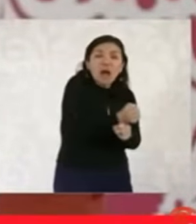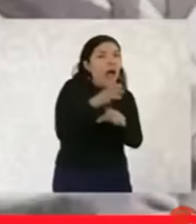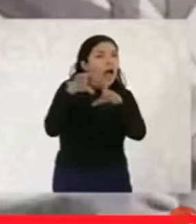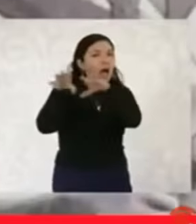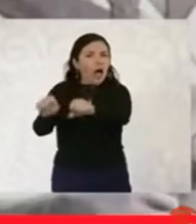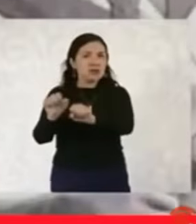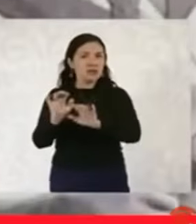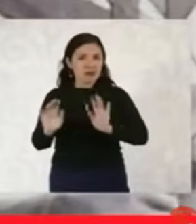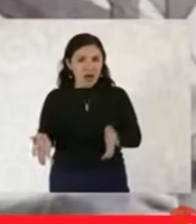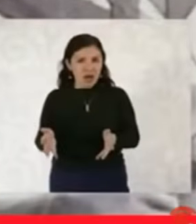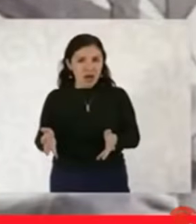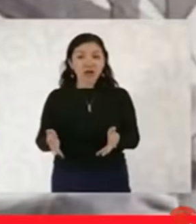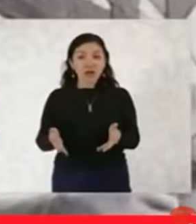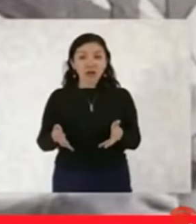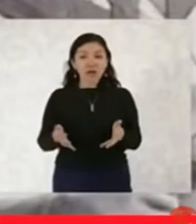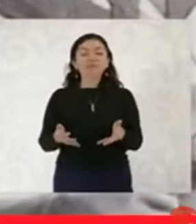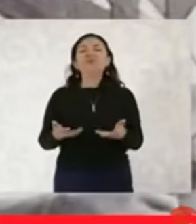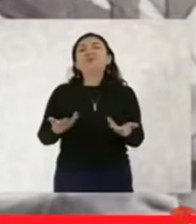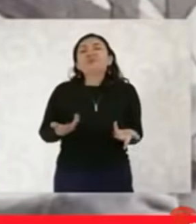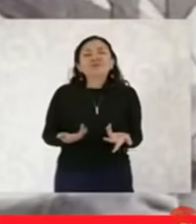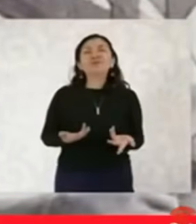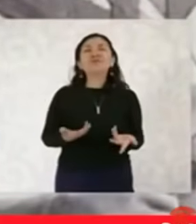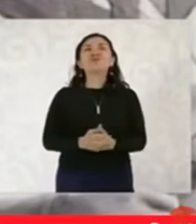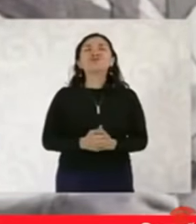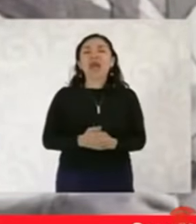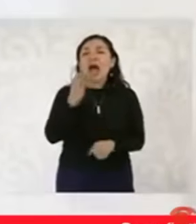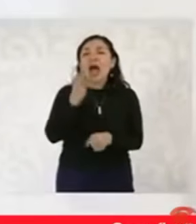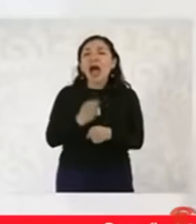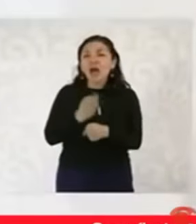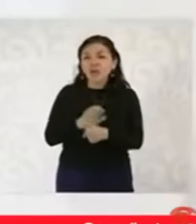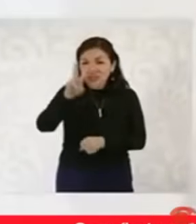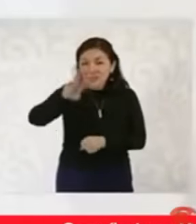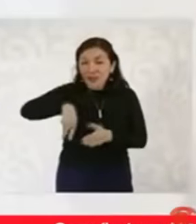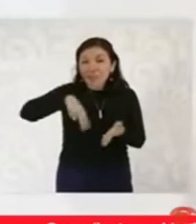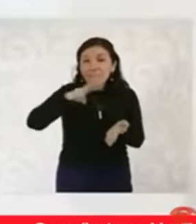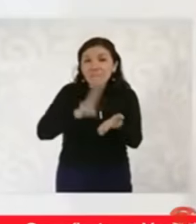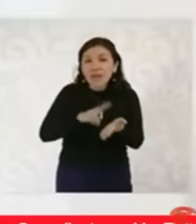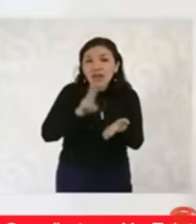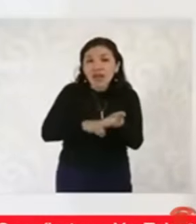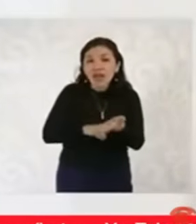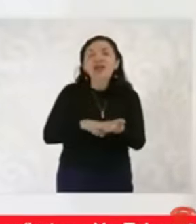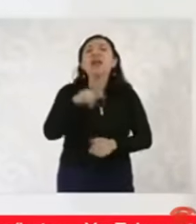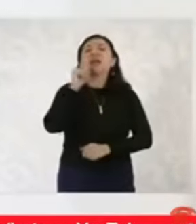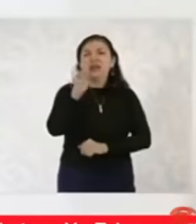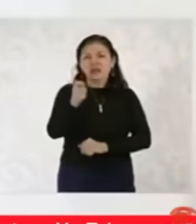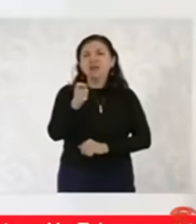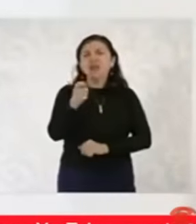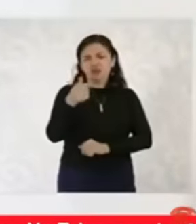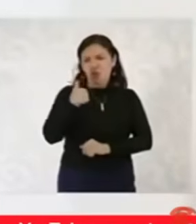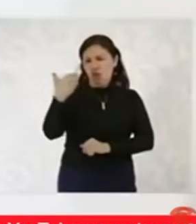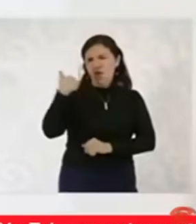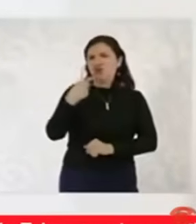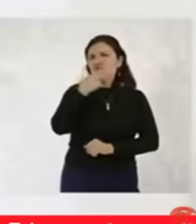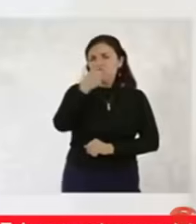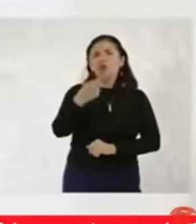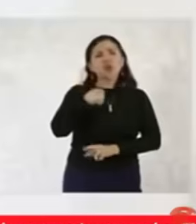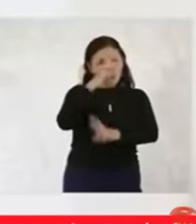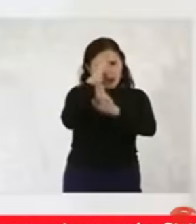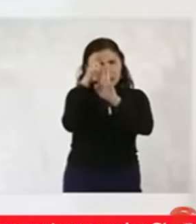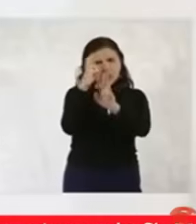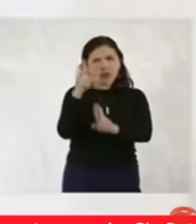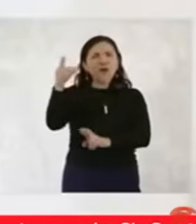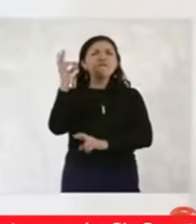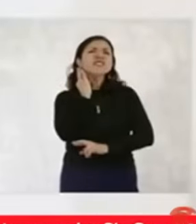Entonces, ¿qué es lo que vale la pena? Más allá de incluso dije, respeto yo a